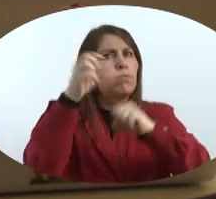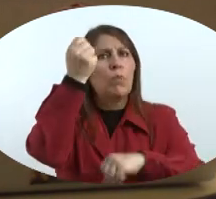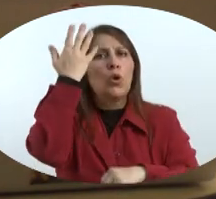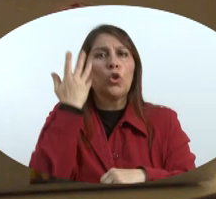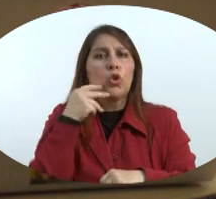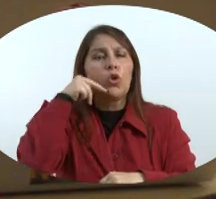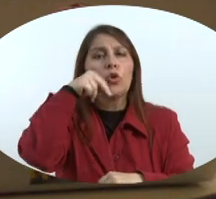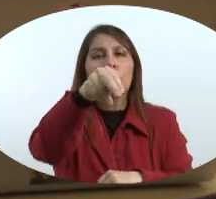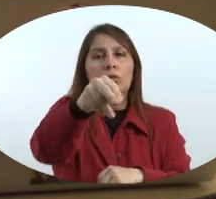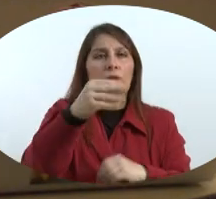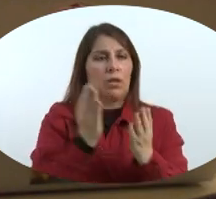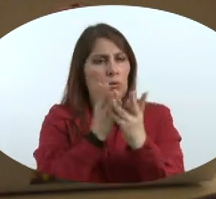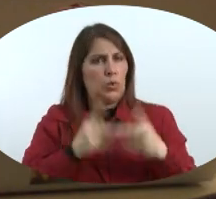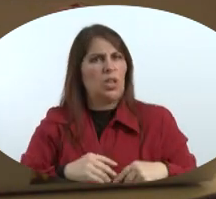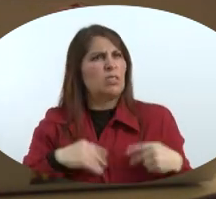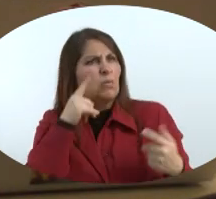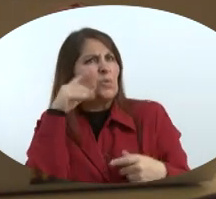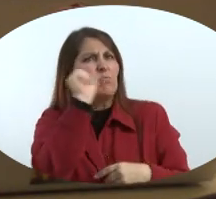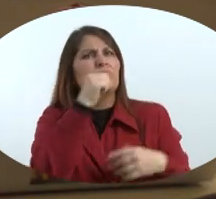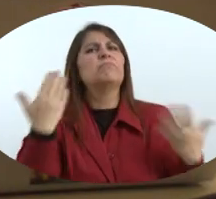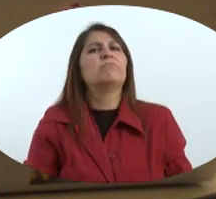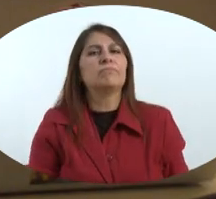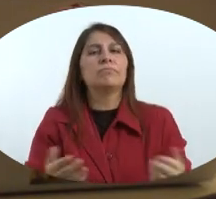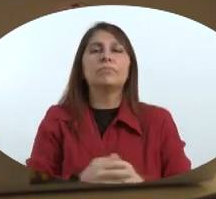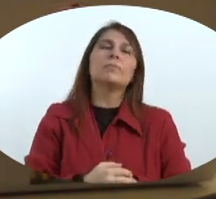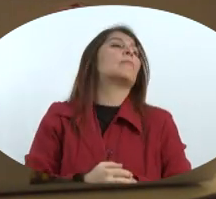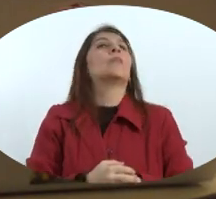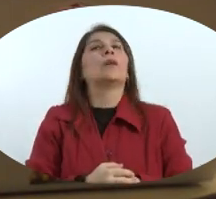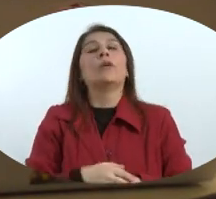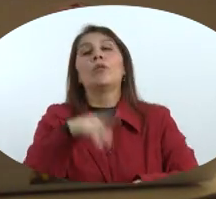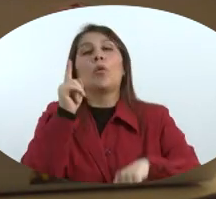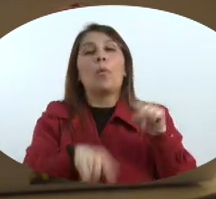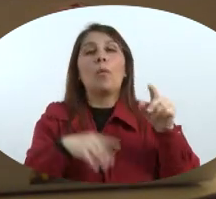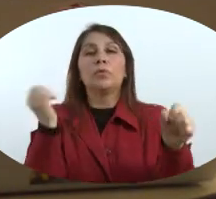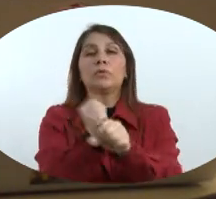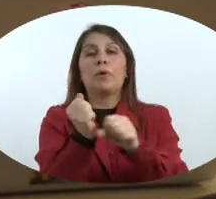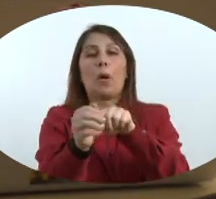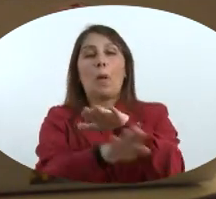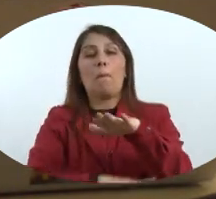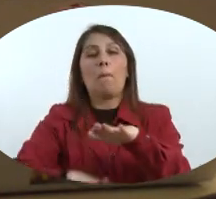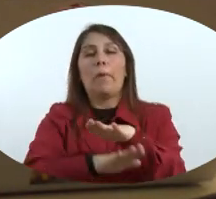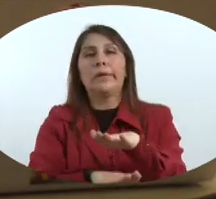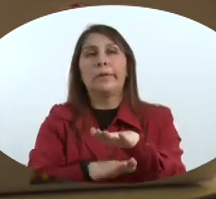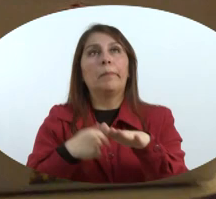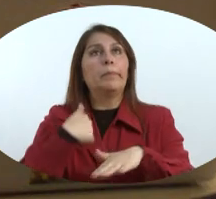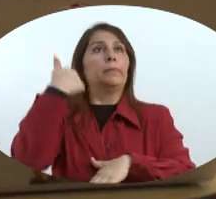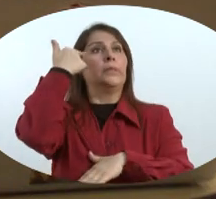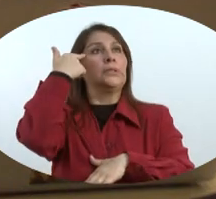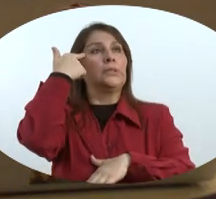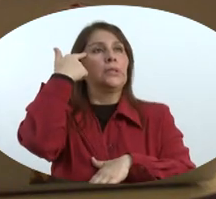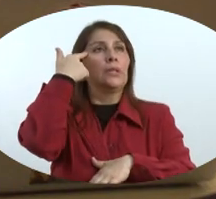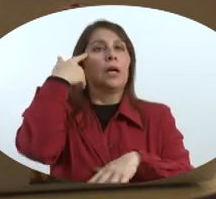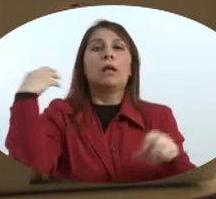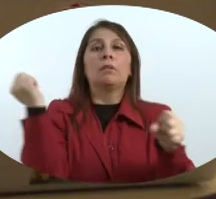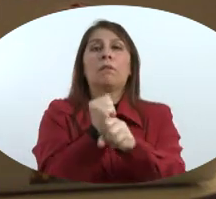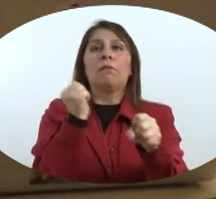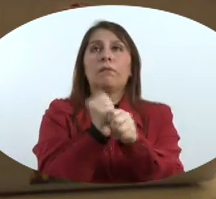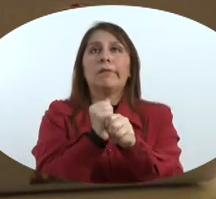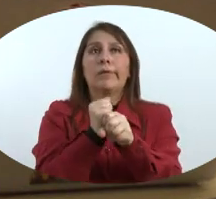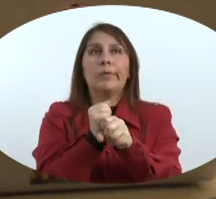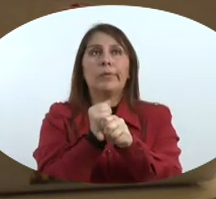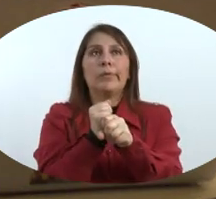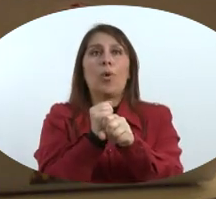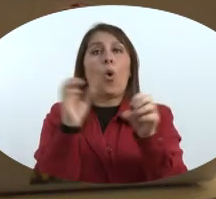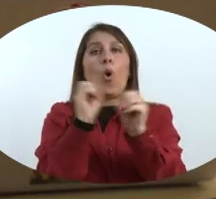como estudiantes yo creo que no podemos reducir pues el término trabajo de base al trabajar y a